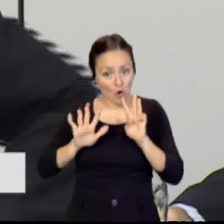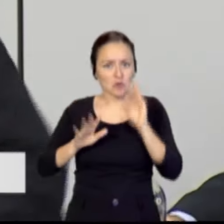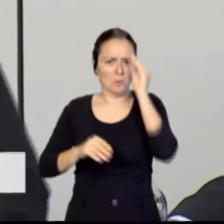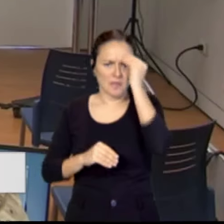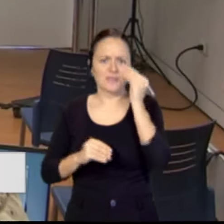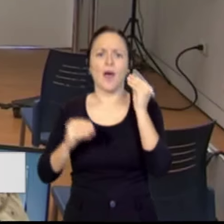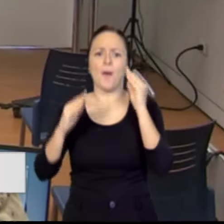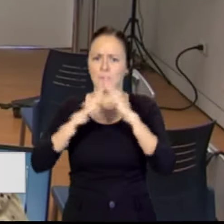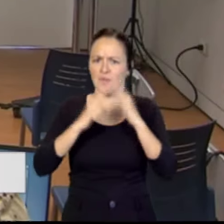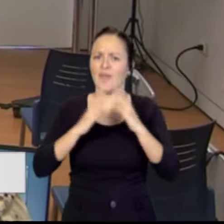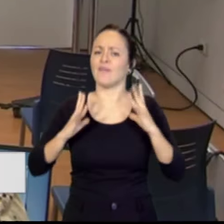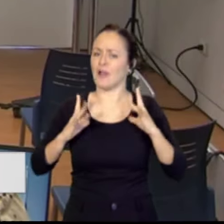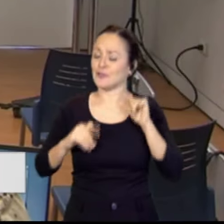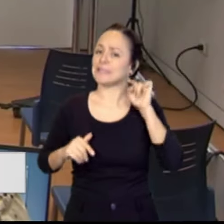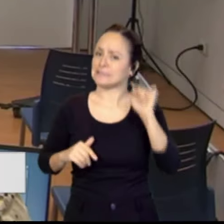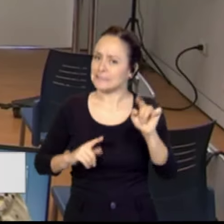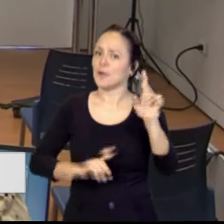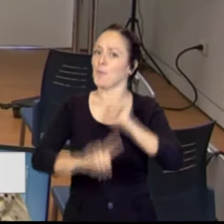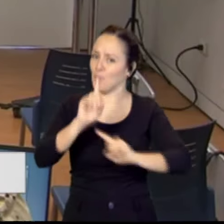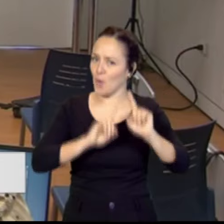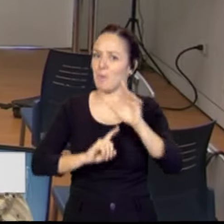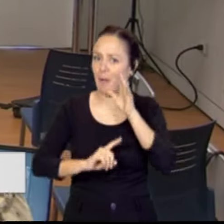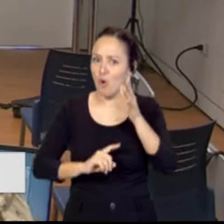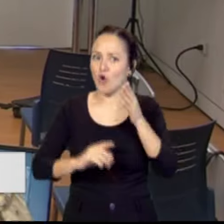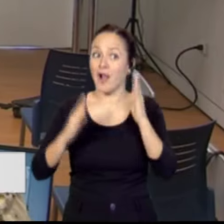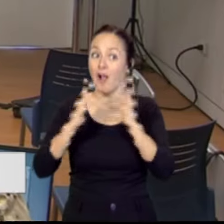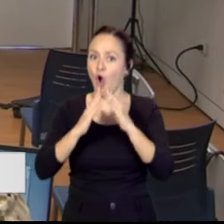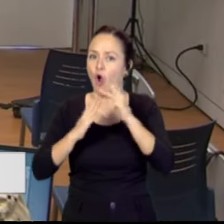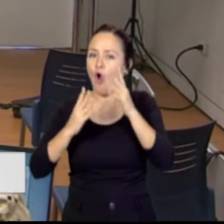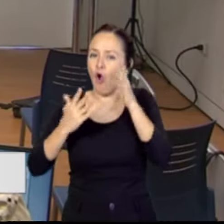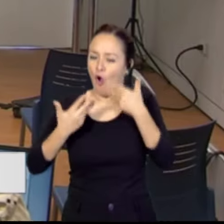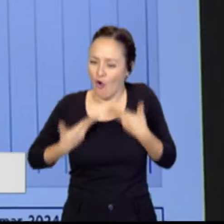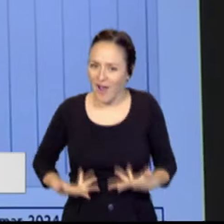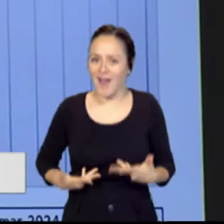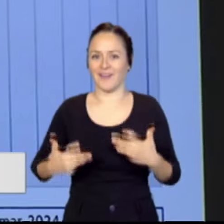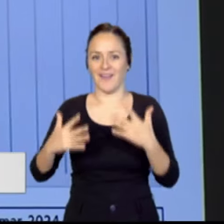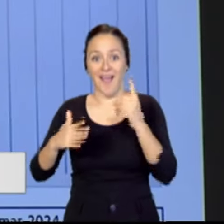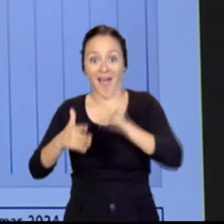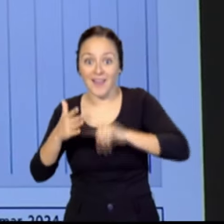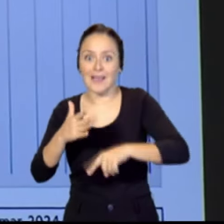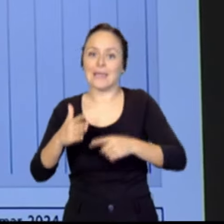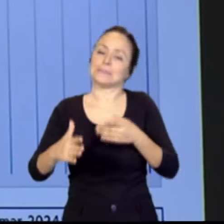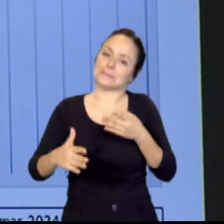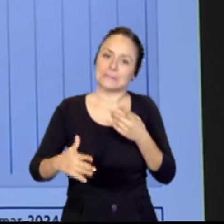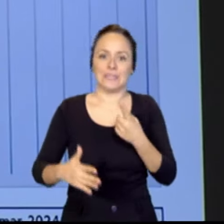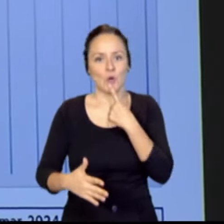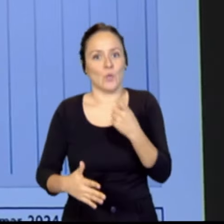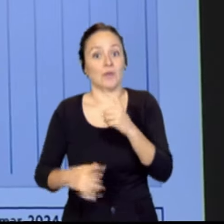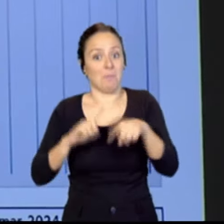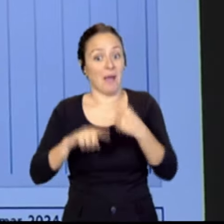vacacional sí que dificulta el acceso a un hogar a una vivienda a un alquiler y que aumenta su